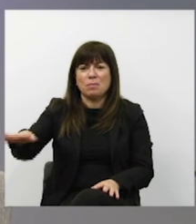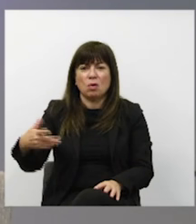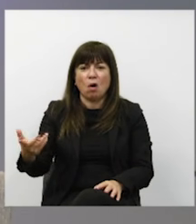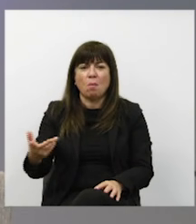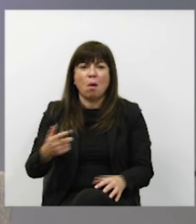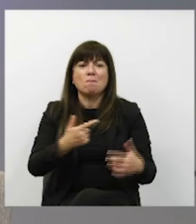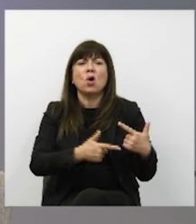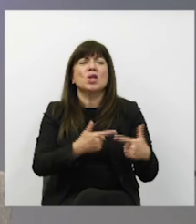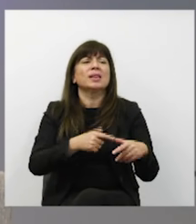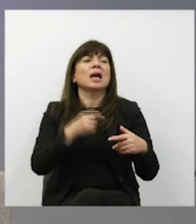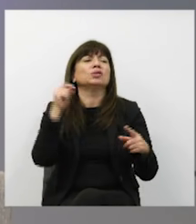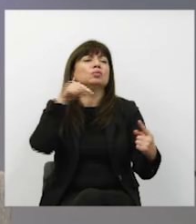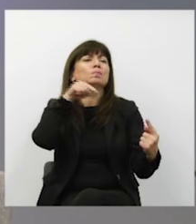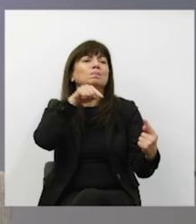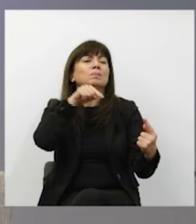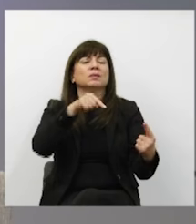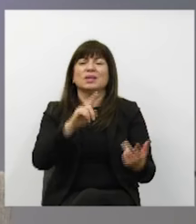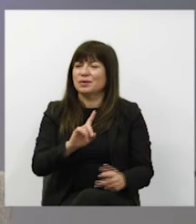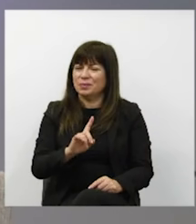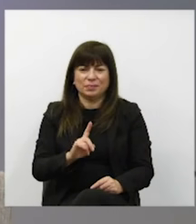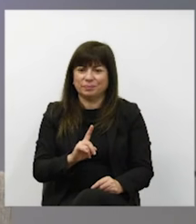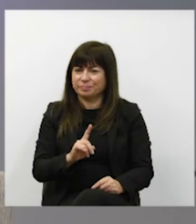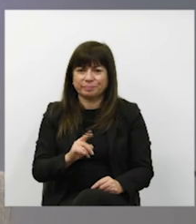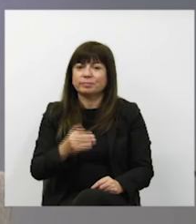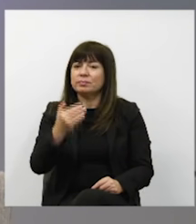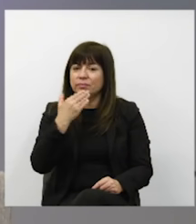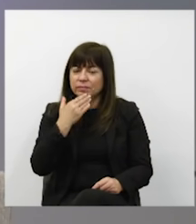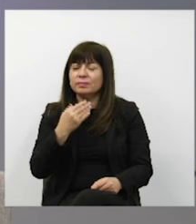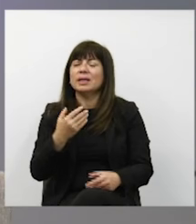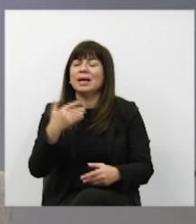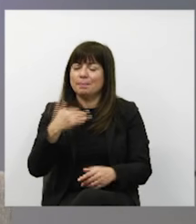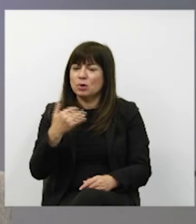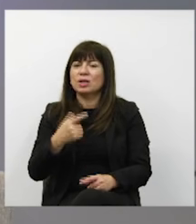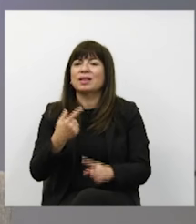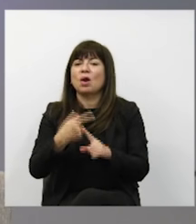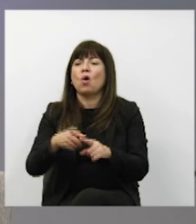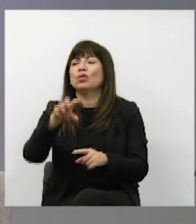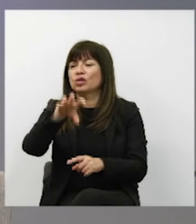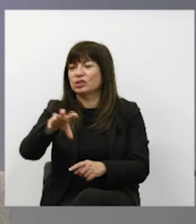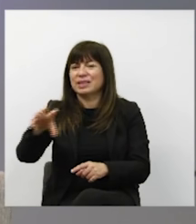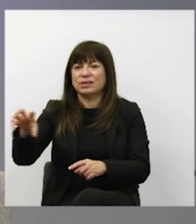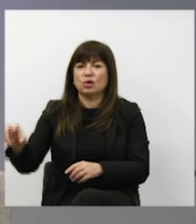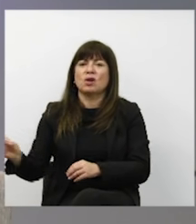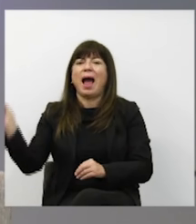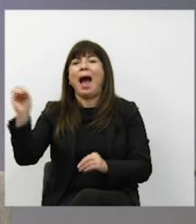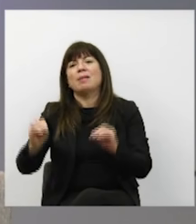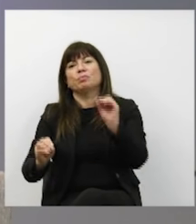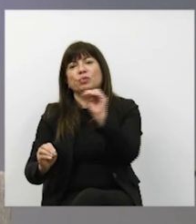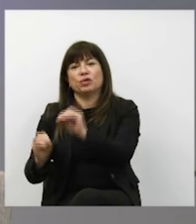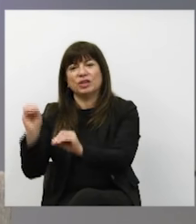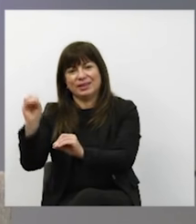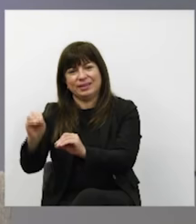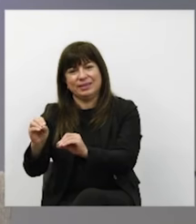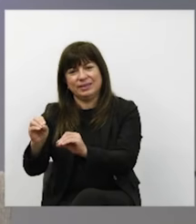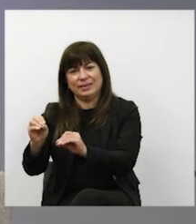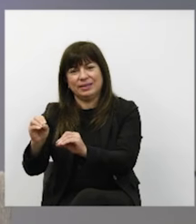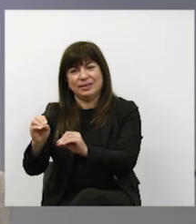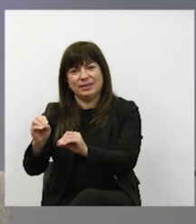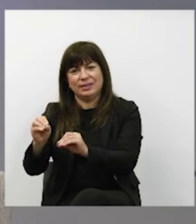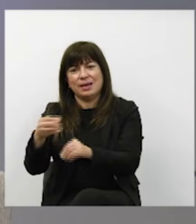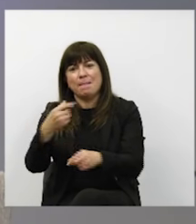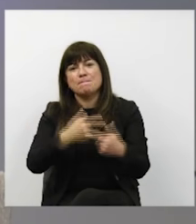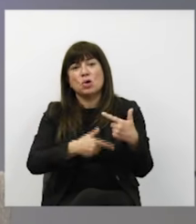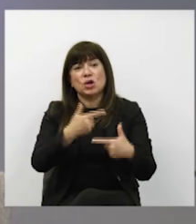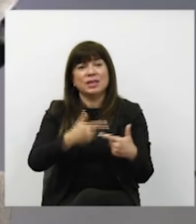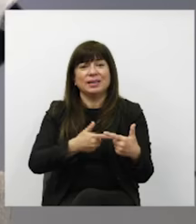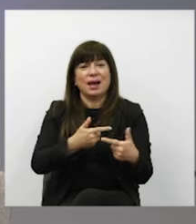todo pasa por la política, porque hay que ser claro de que la política muchas veces nos muestra todos los días de su incapacidad de romper esa inercia,